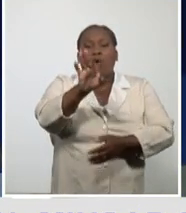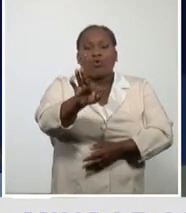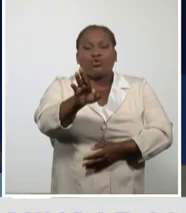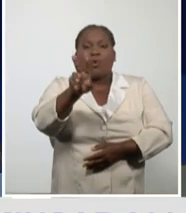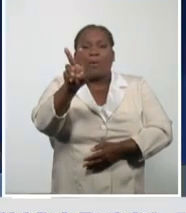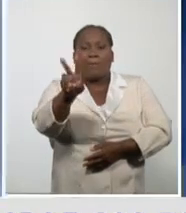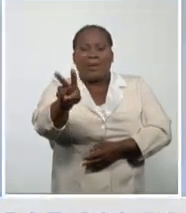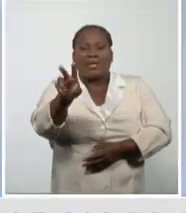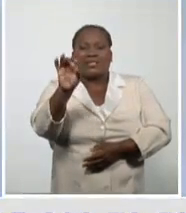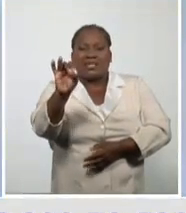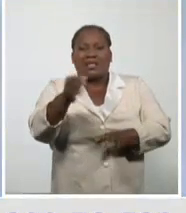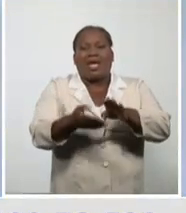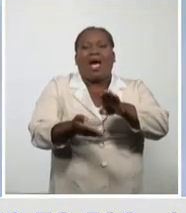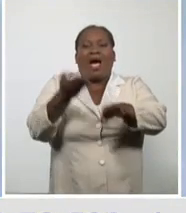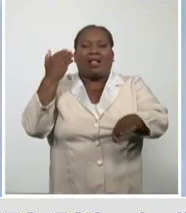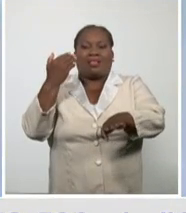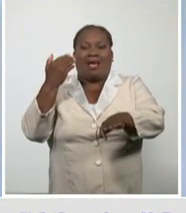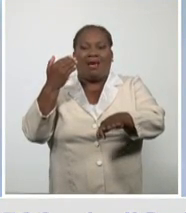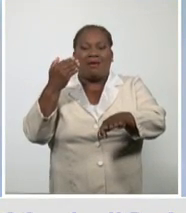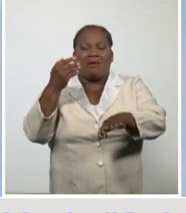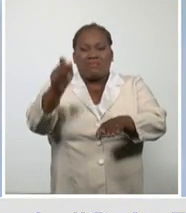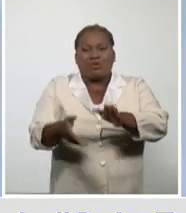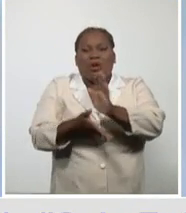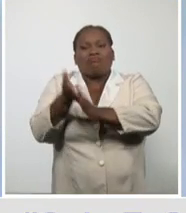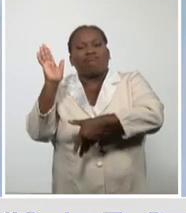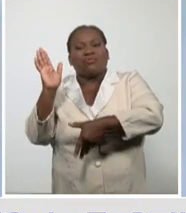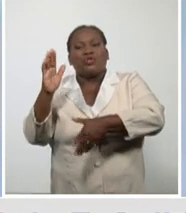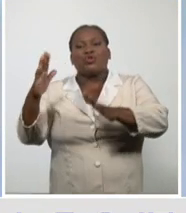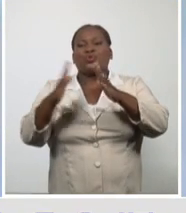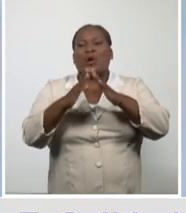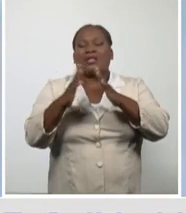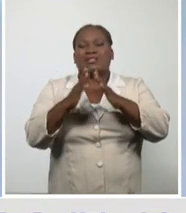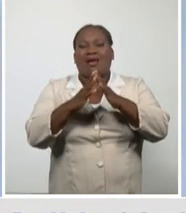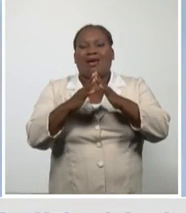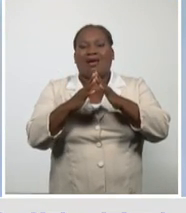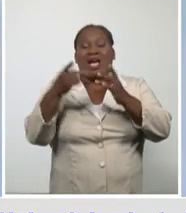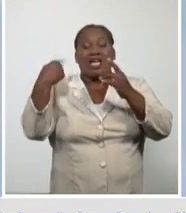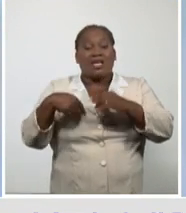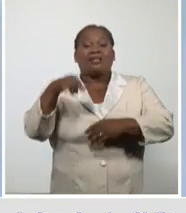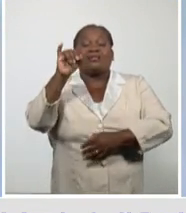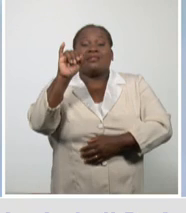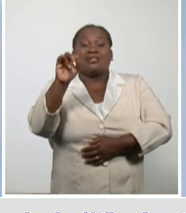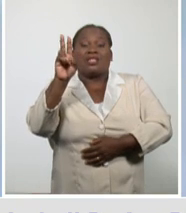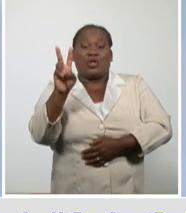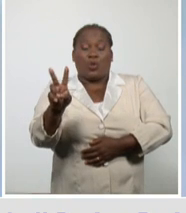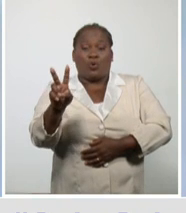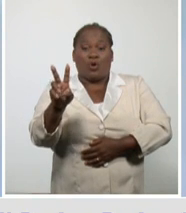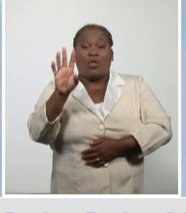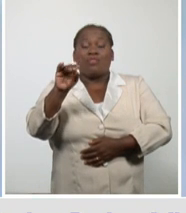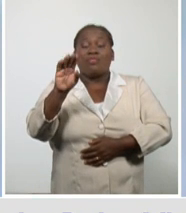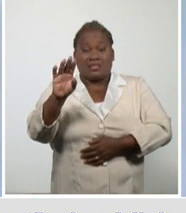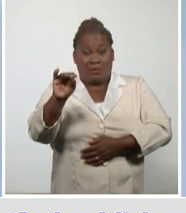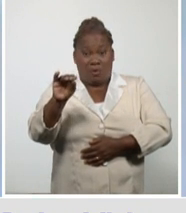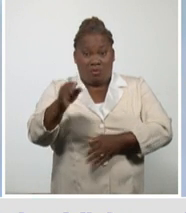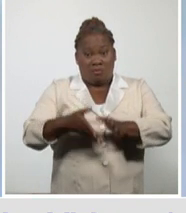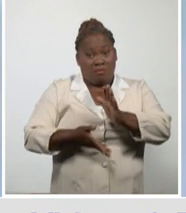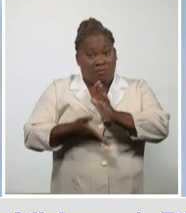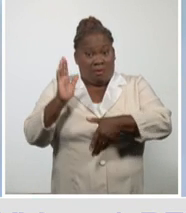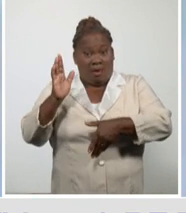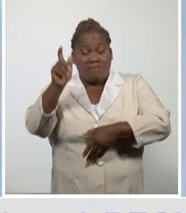827 altas. En el día de ayer 62. Cuando decimos altas son pacientes que ya se